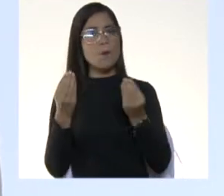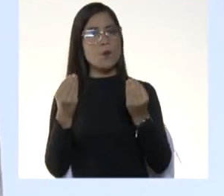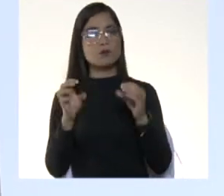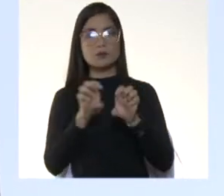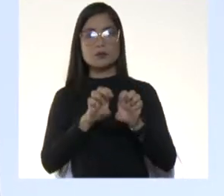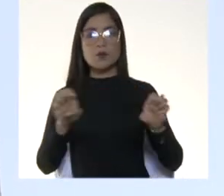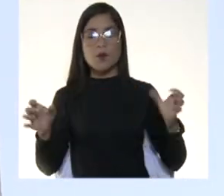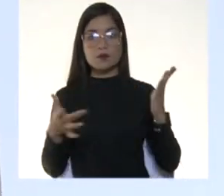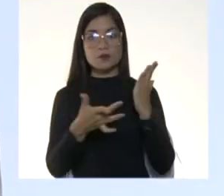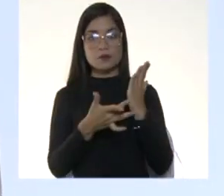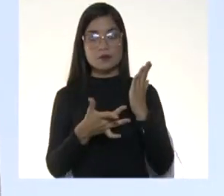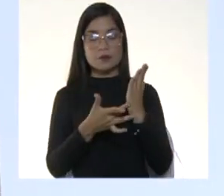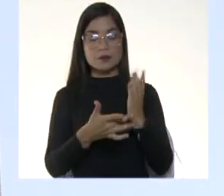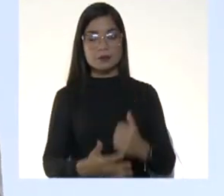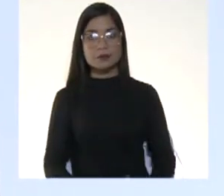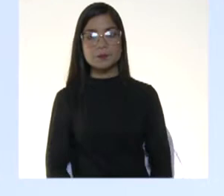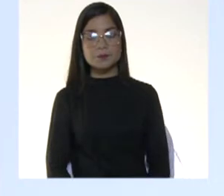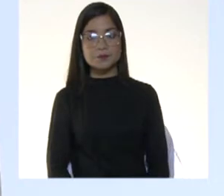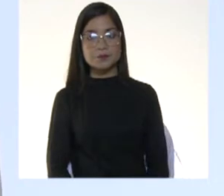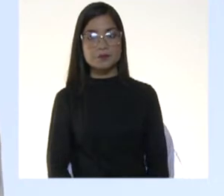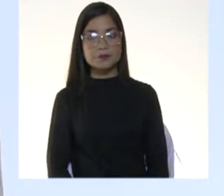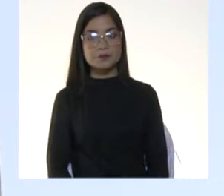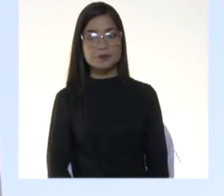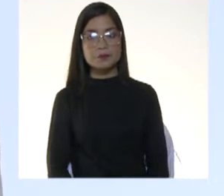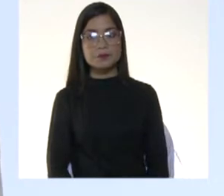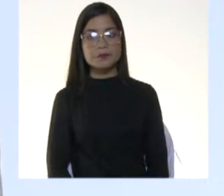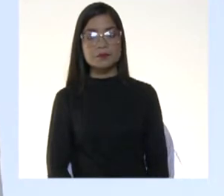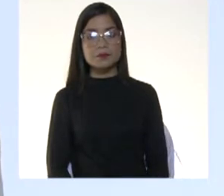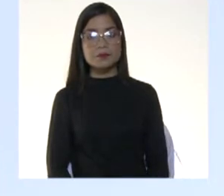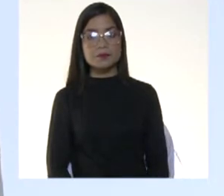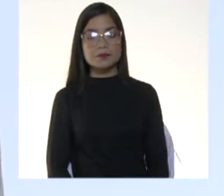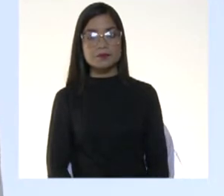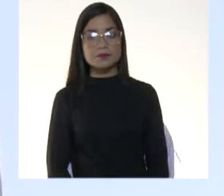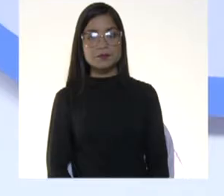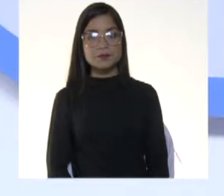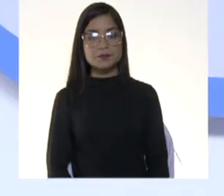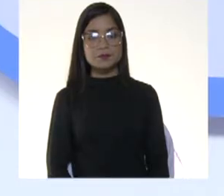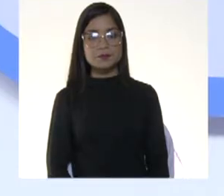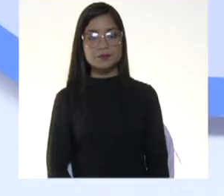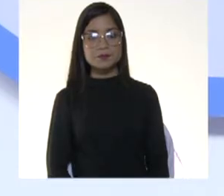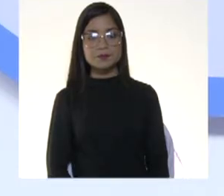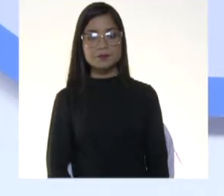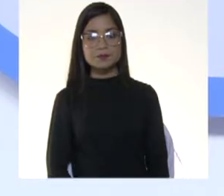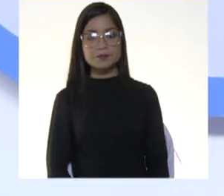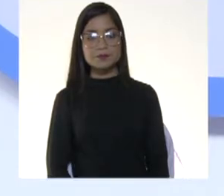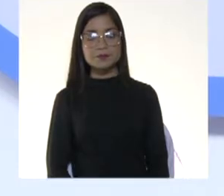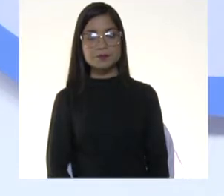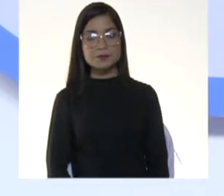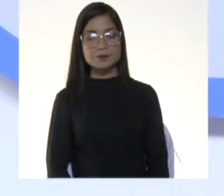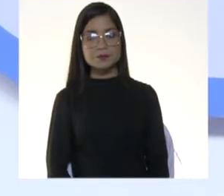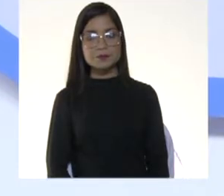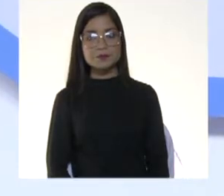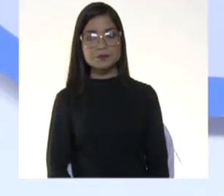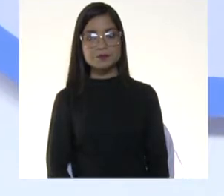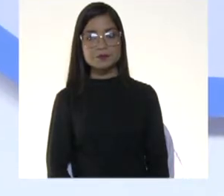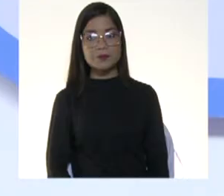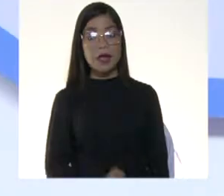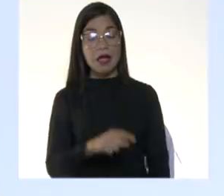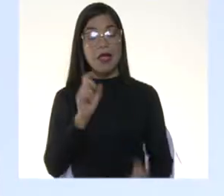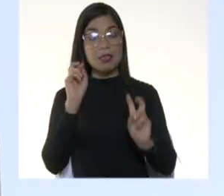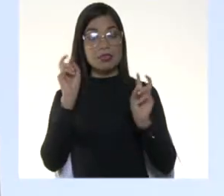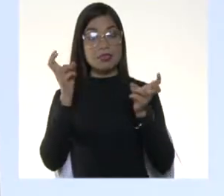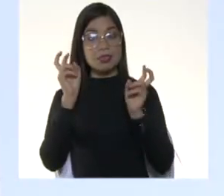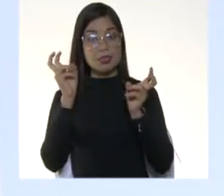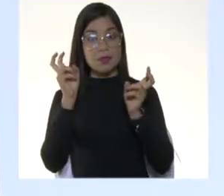eso, en ese batallar. Cuando el amigo Reinaldo nos estaba dinamizando todo sobre los temas que